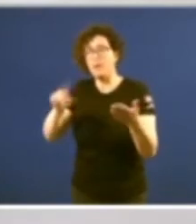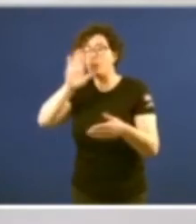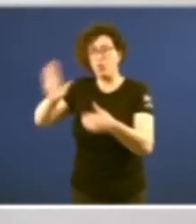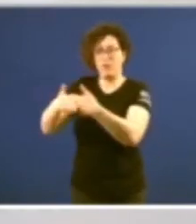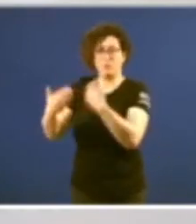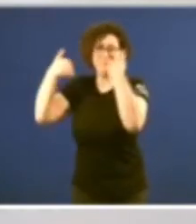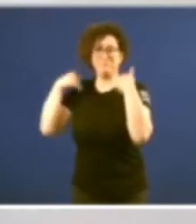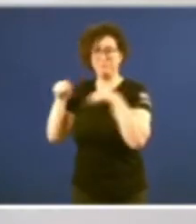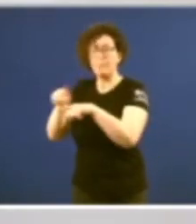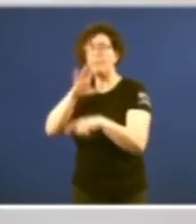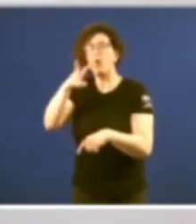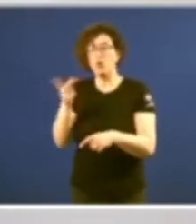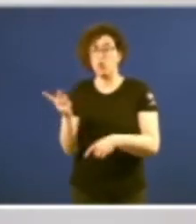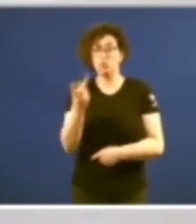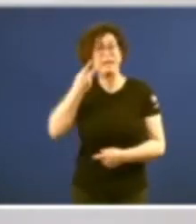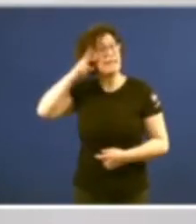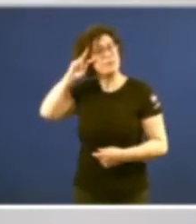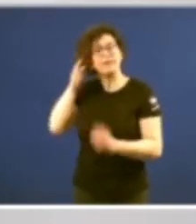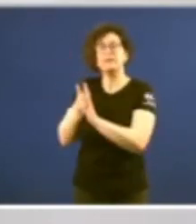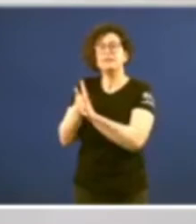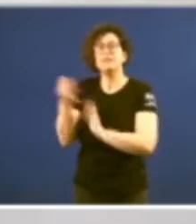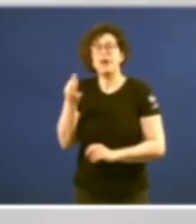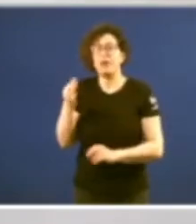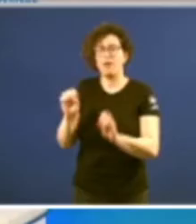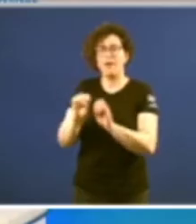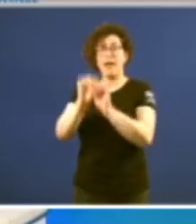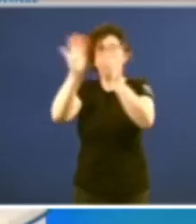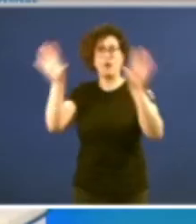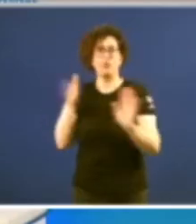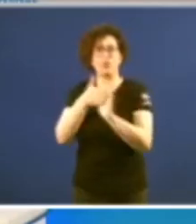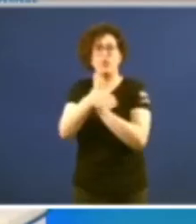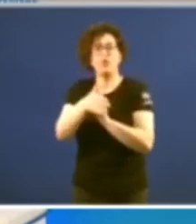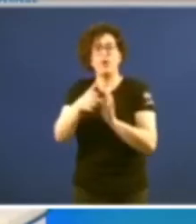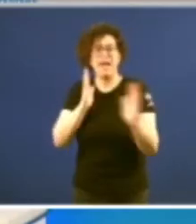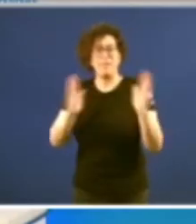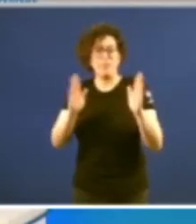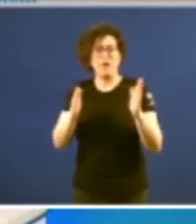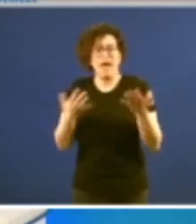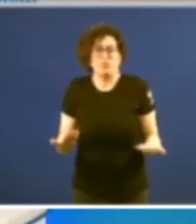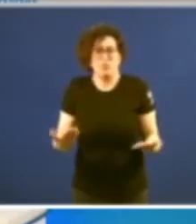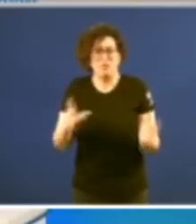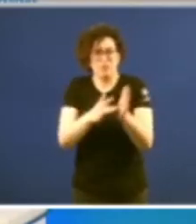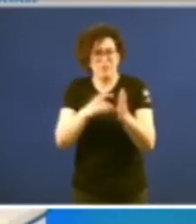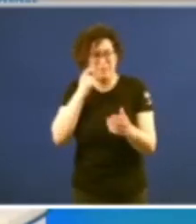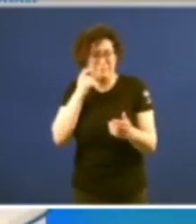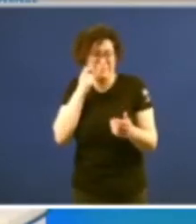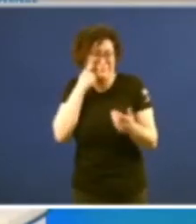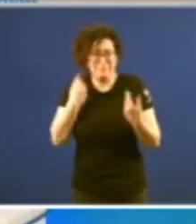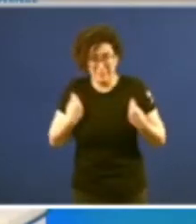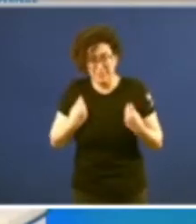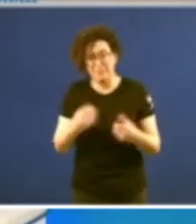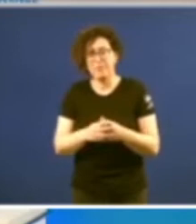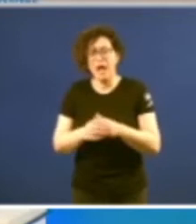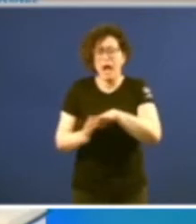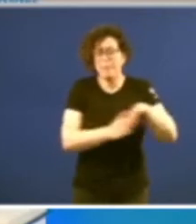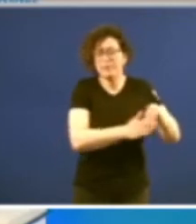entender que a experiencia de ambos pode resultar clarificadora na etapa que nos toca vivir. Con independencia de